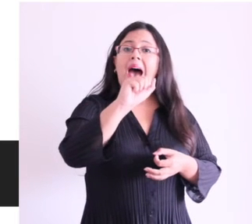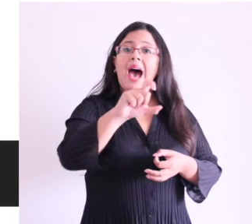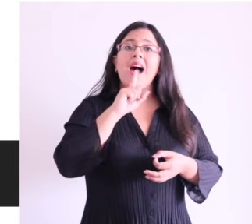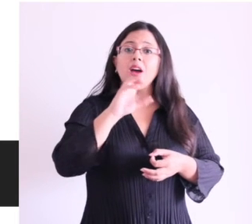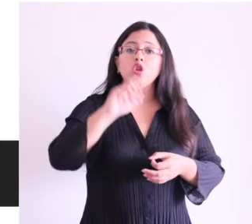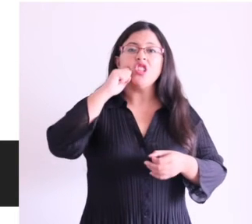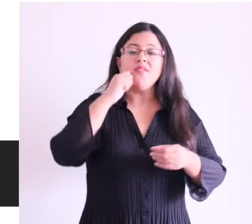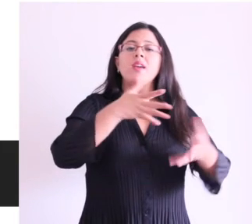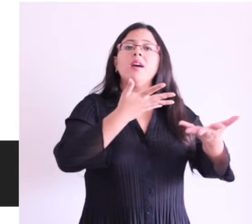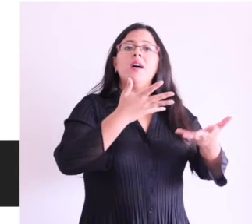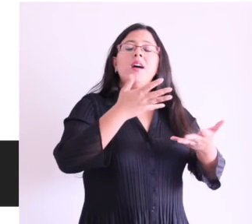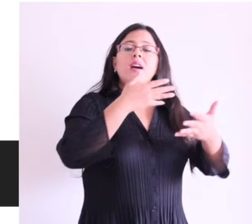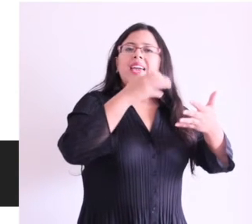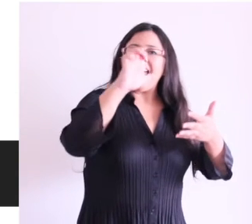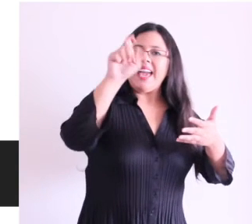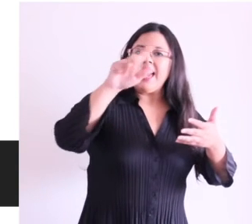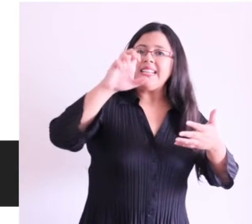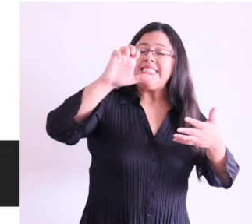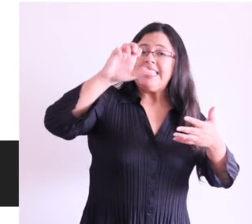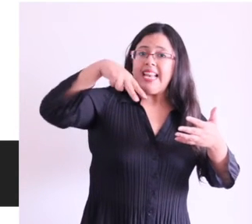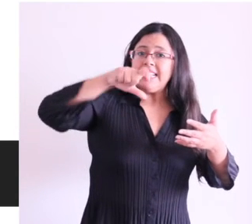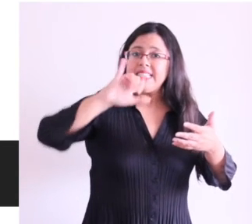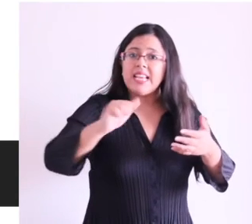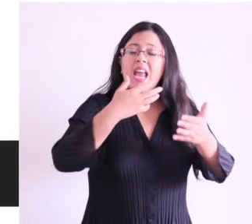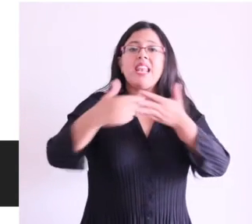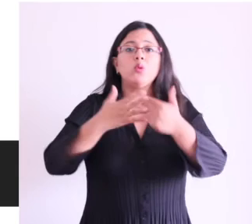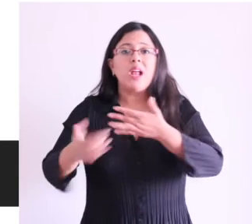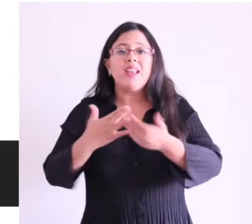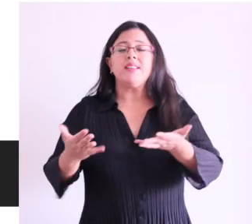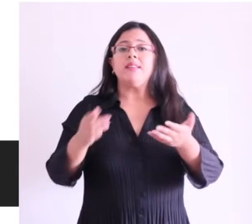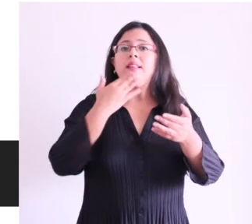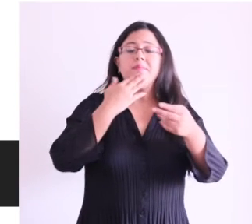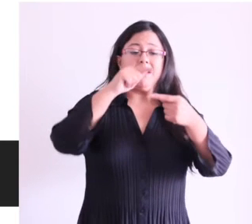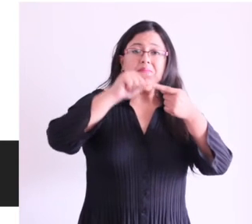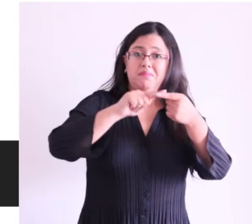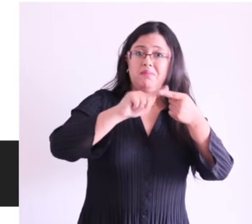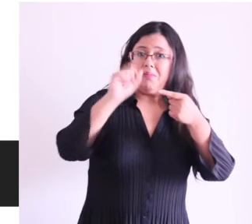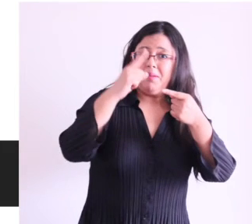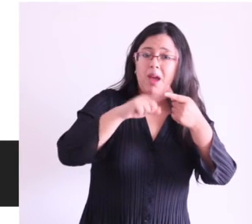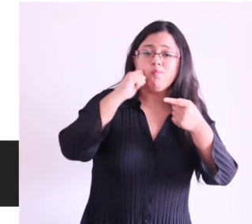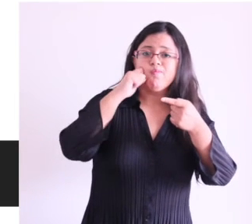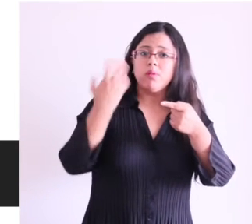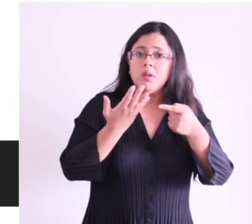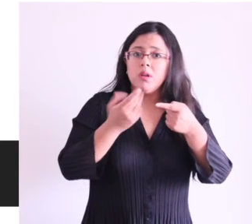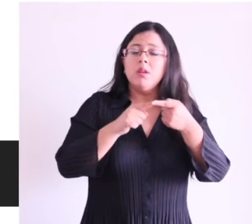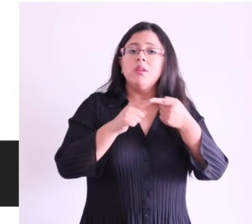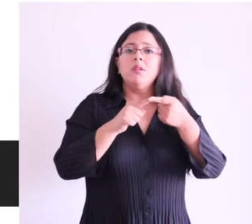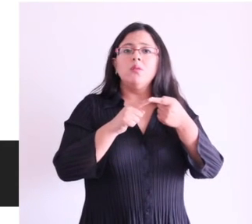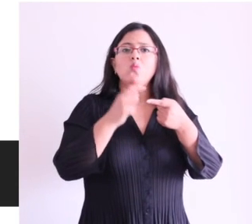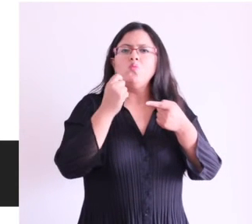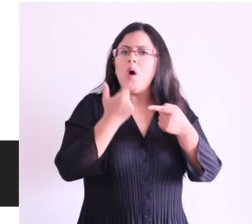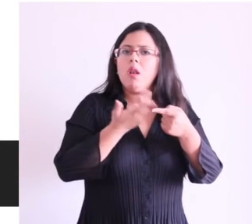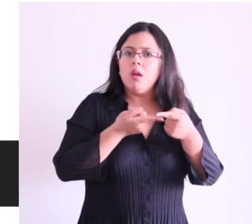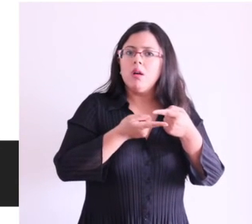de la esencia, de la naturaleza y accidentales. En el caso de los elementos de la esencia, son aquellos sin los